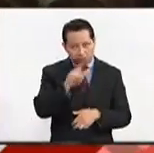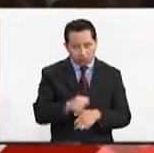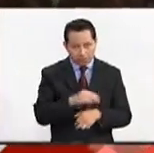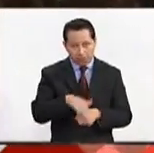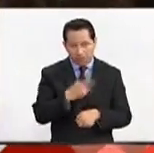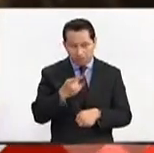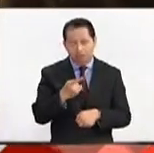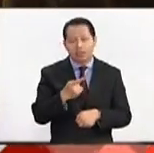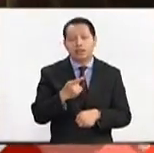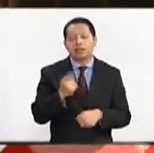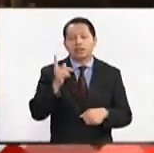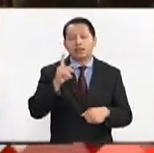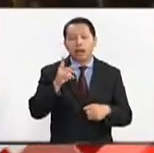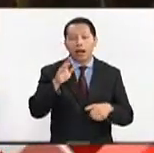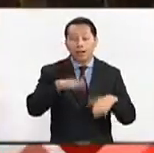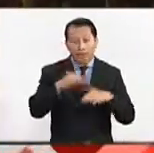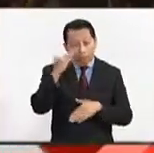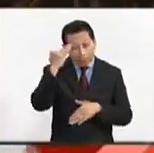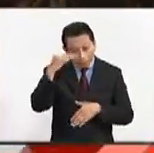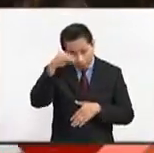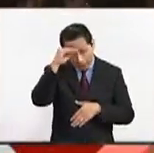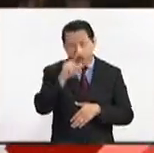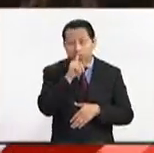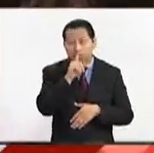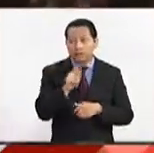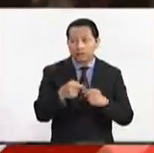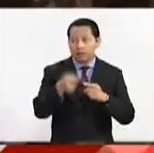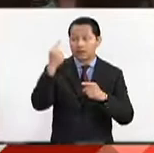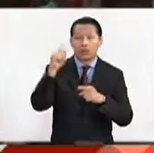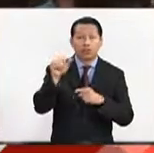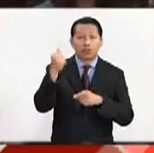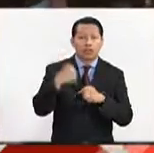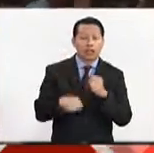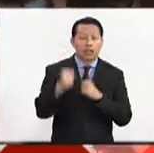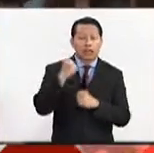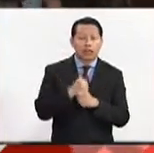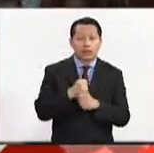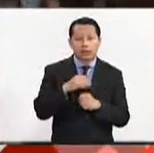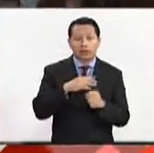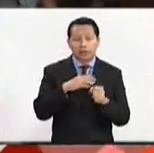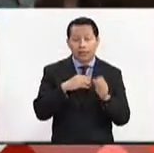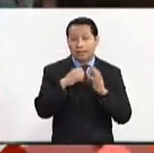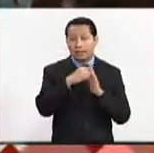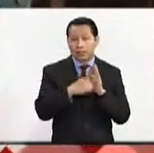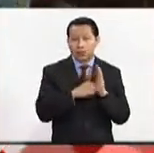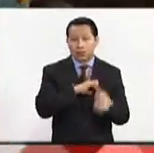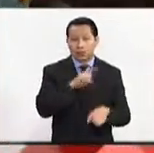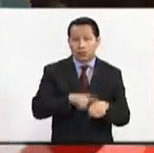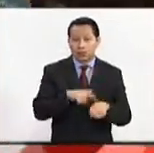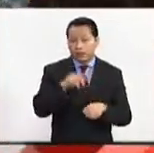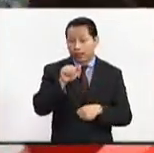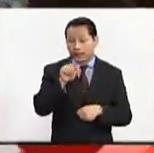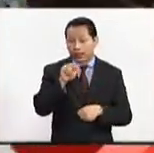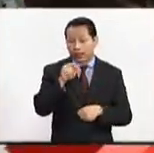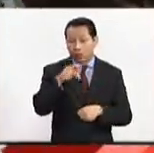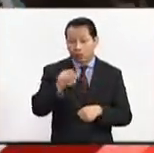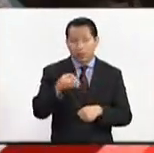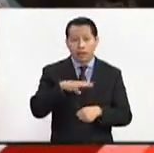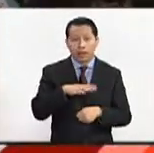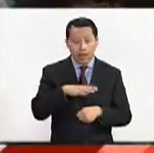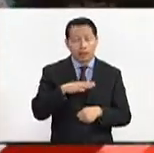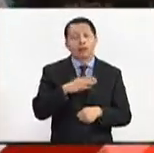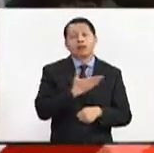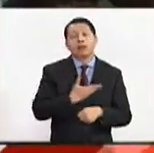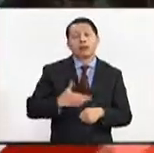tiempo para reflexionar. Hace 11 años se aprobó un estatuto especial para Cataluña, el gobierno lo presidía José Luis